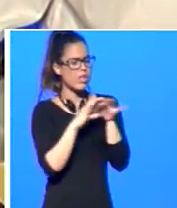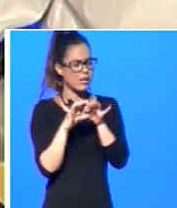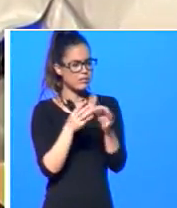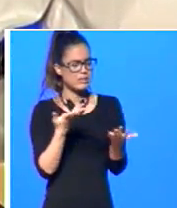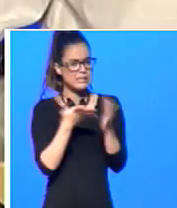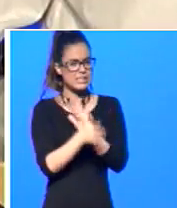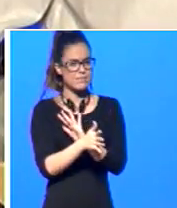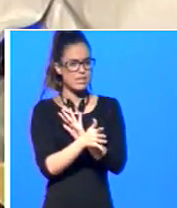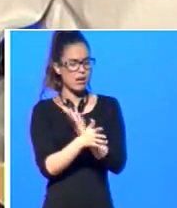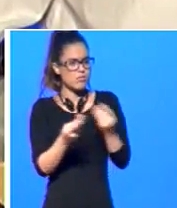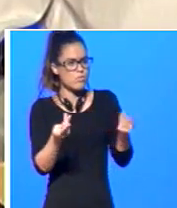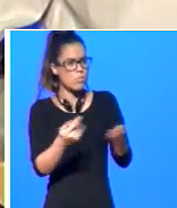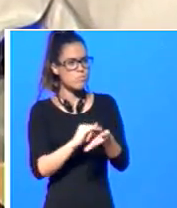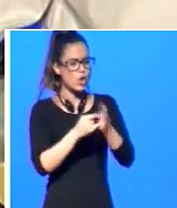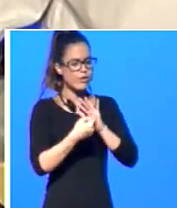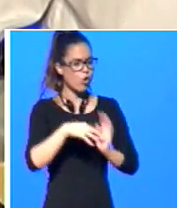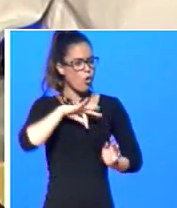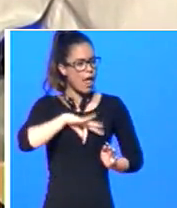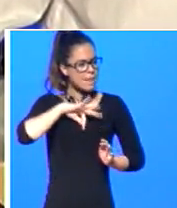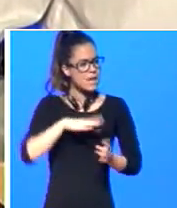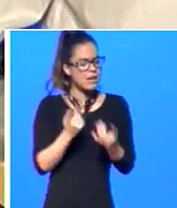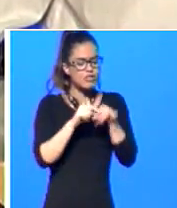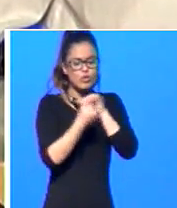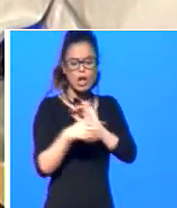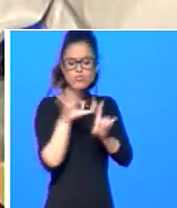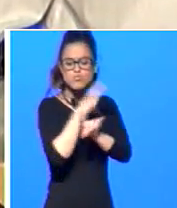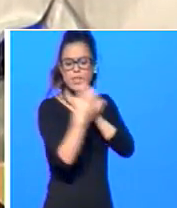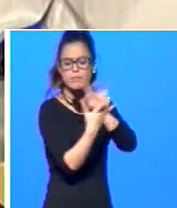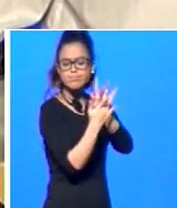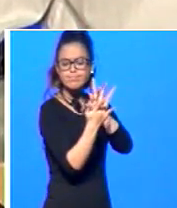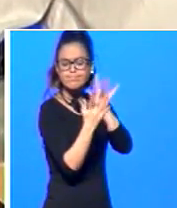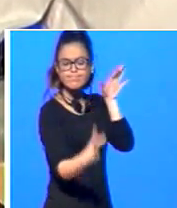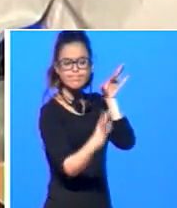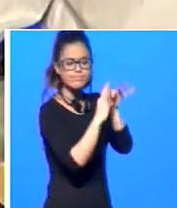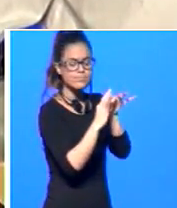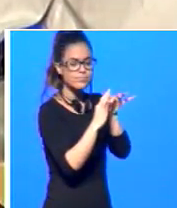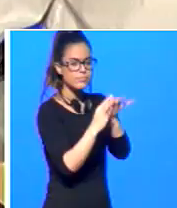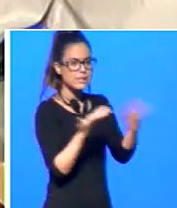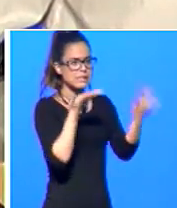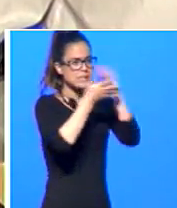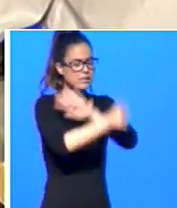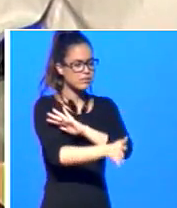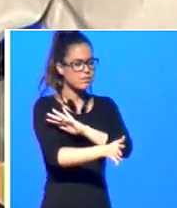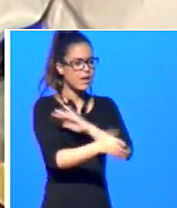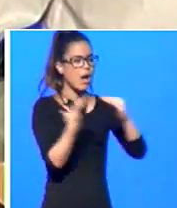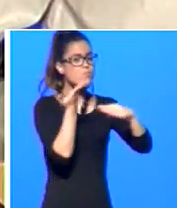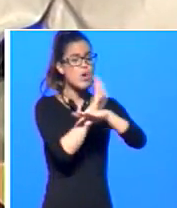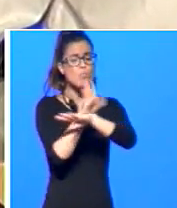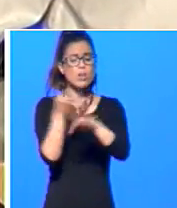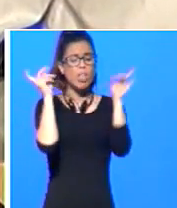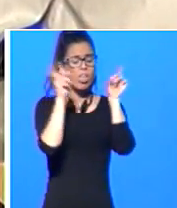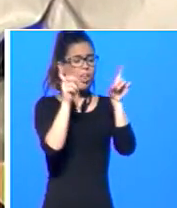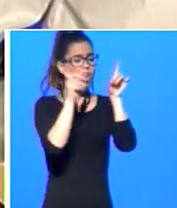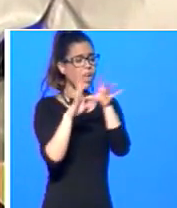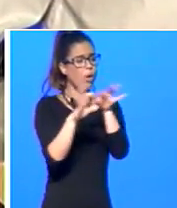alma, proyectos que tienen que ver con la vida de la comunidad. Es decir, es una propuesta educativa que une en